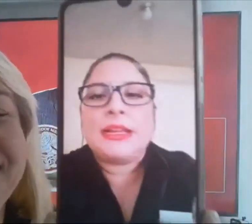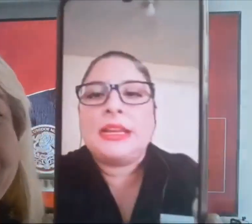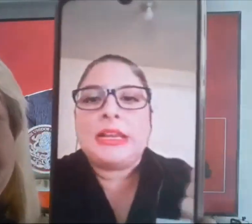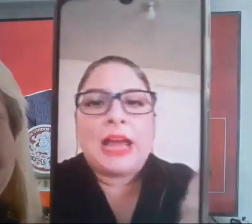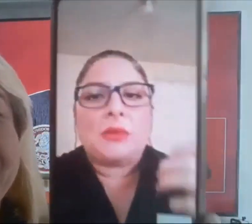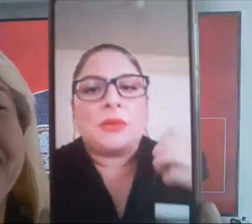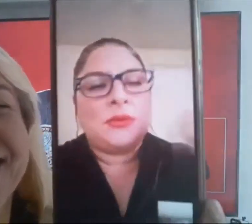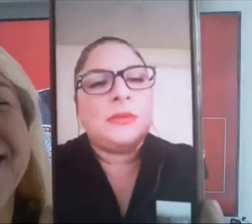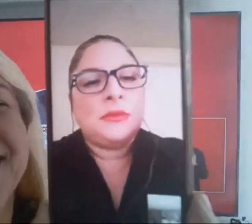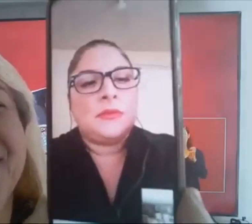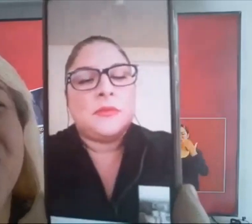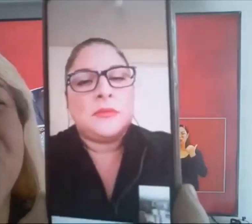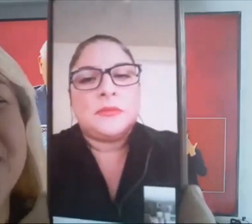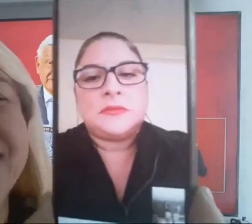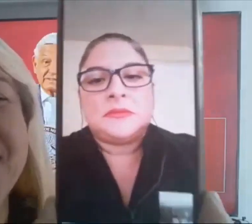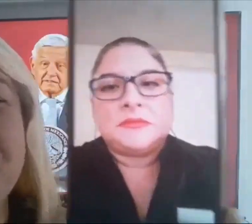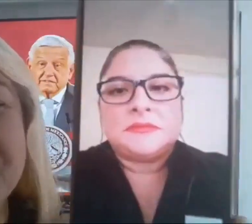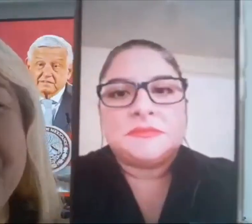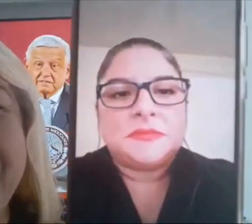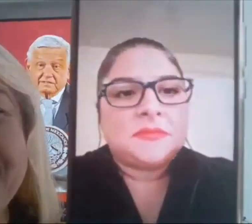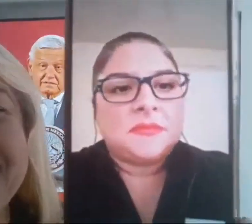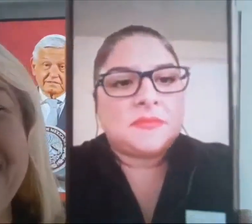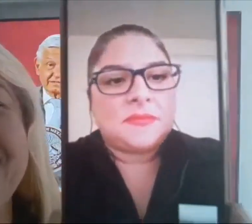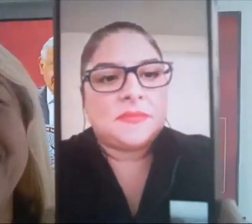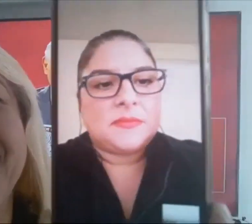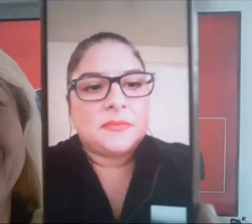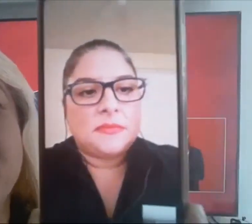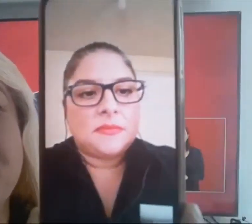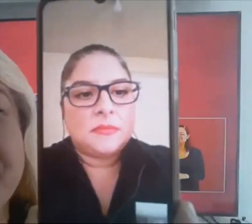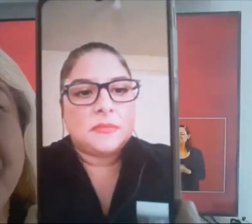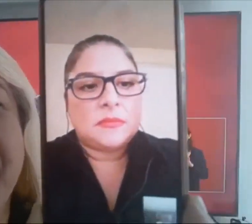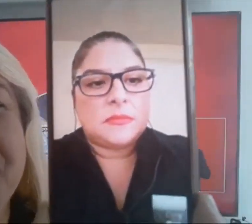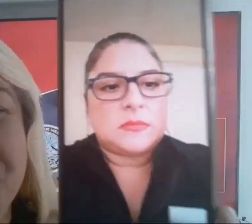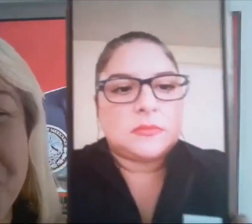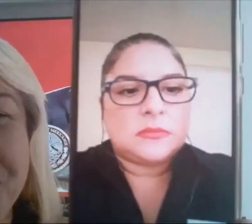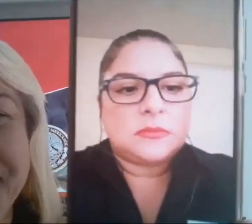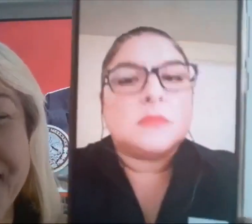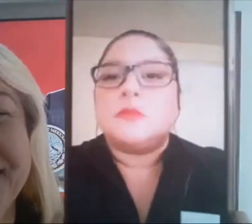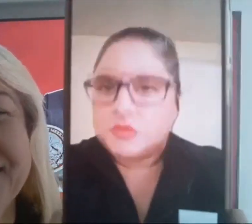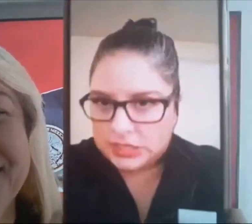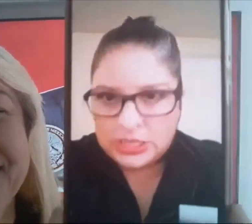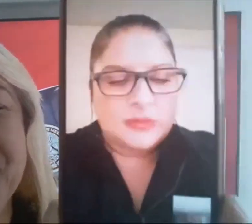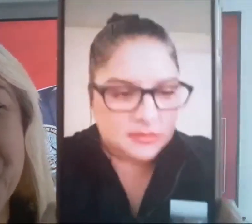trabajo bien delicado, ¿no? O sea que el fiscal ya se está reivindicando